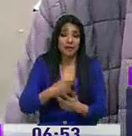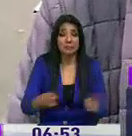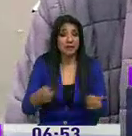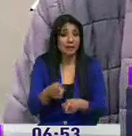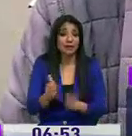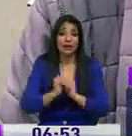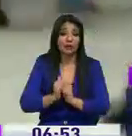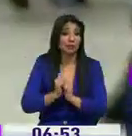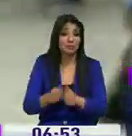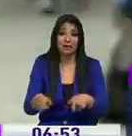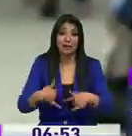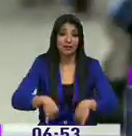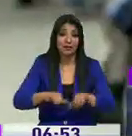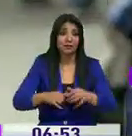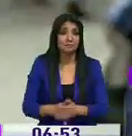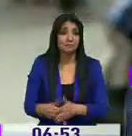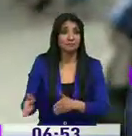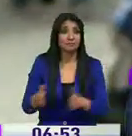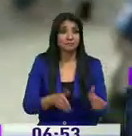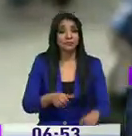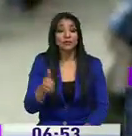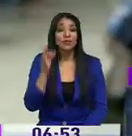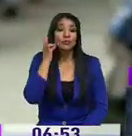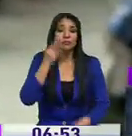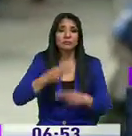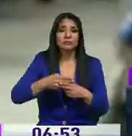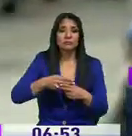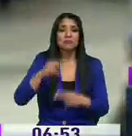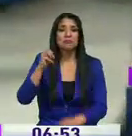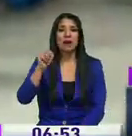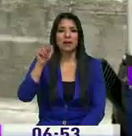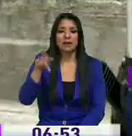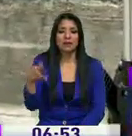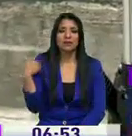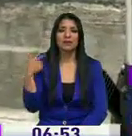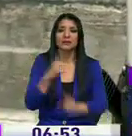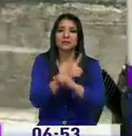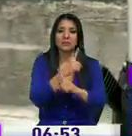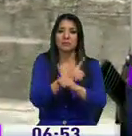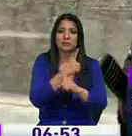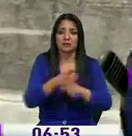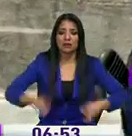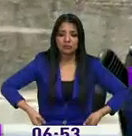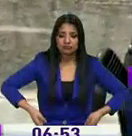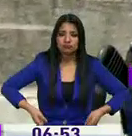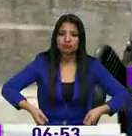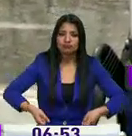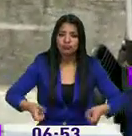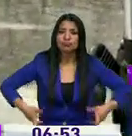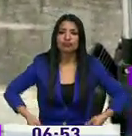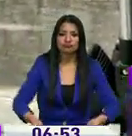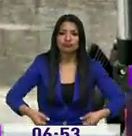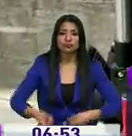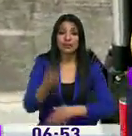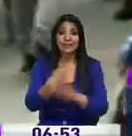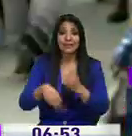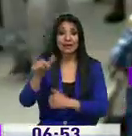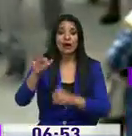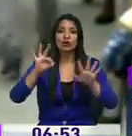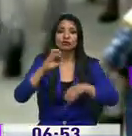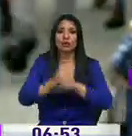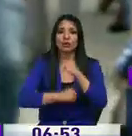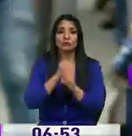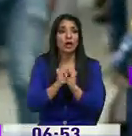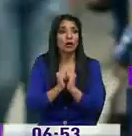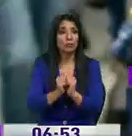seguir adelante con ello otro caso es el de maría tiene discapacidad y se moviliza en silla de ruedas su hija de ocho años le acompaña de las